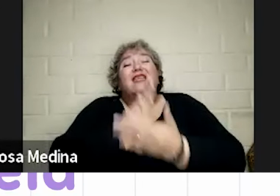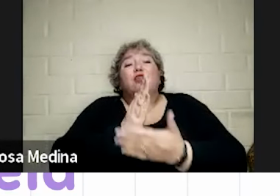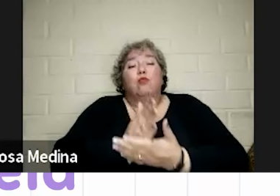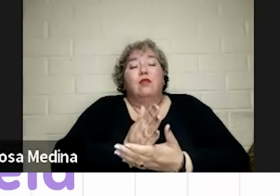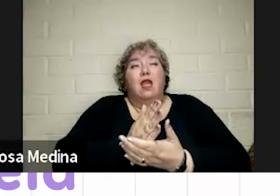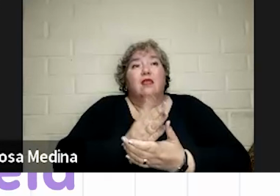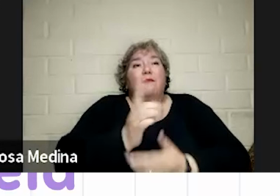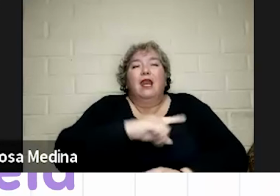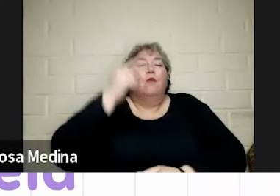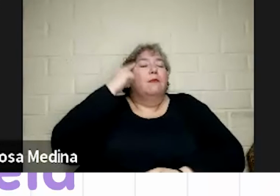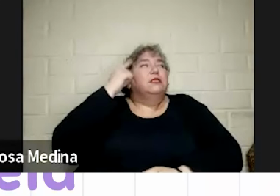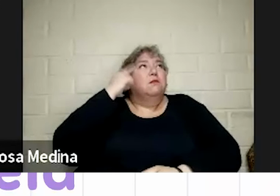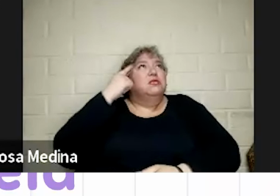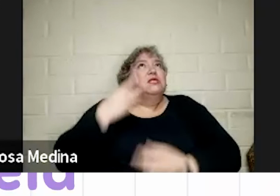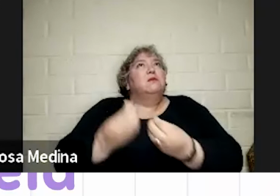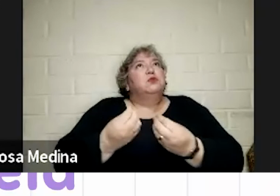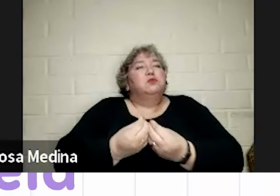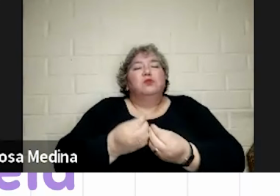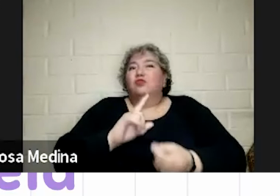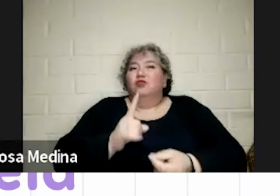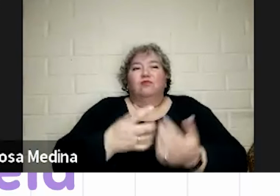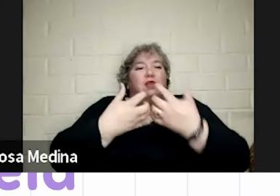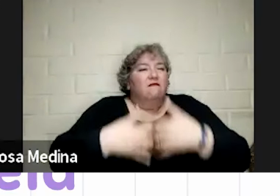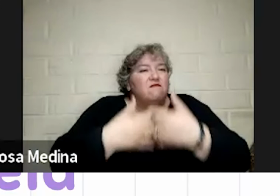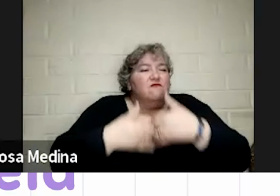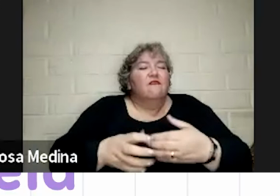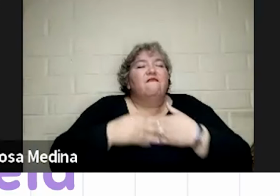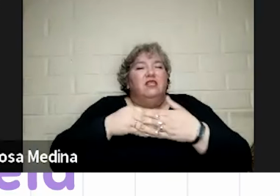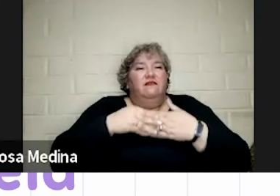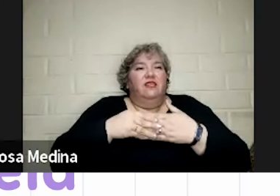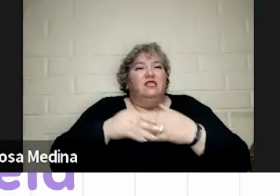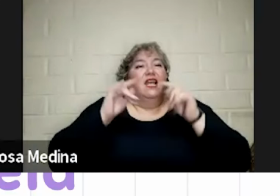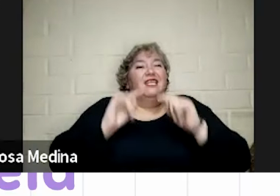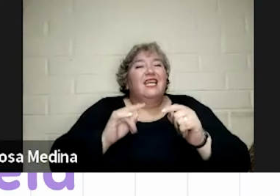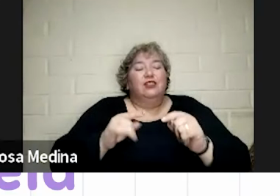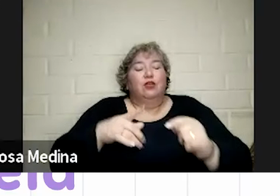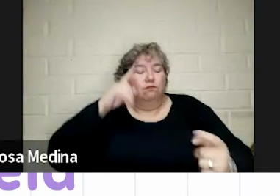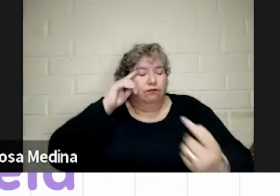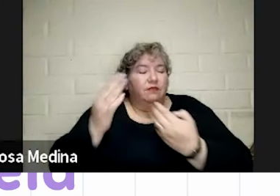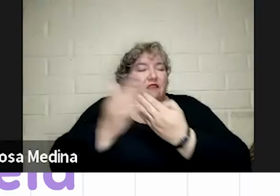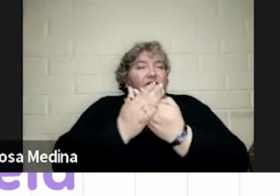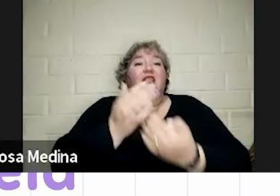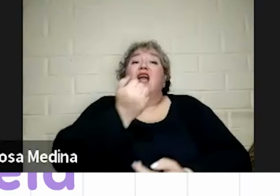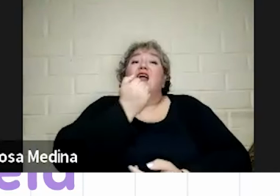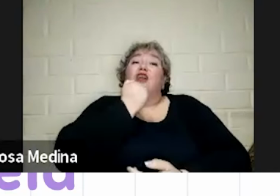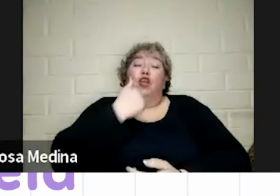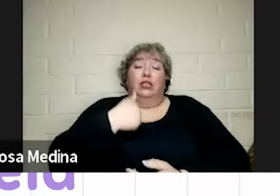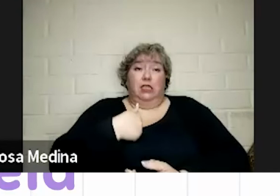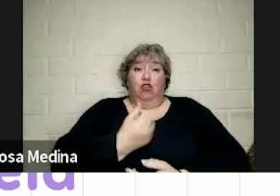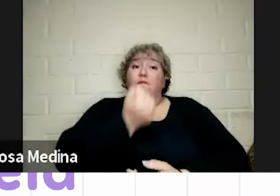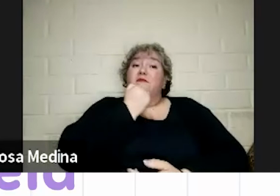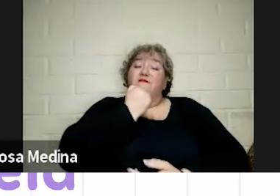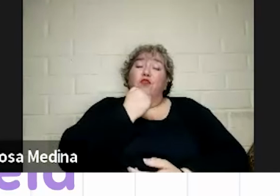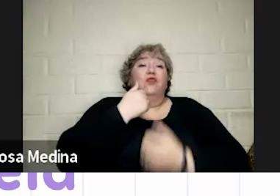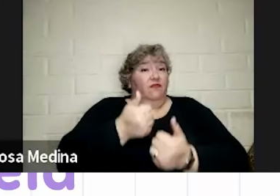demasiado esta necesidad de flexibilizar. Y bueno, y enfrentar los errores como parte del aprendizaje. Si yo me equivoco, está bien.